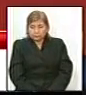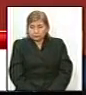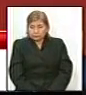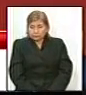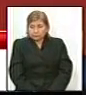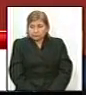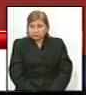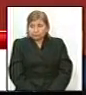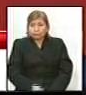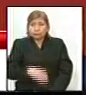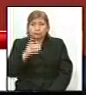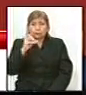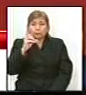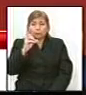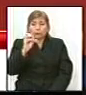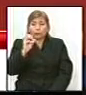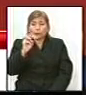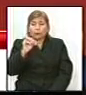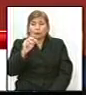Donato